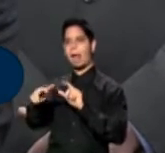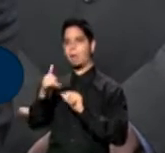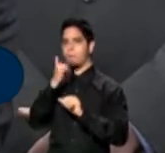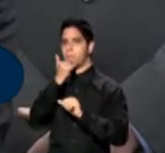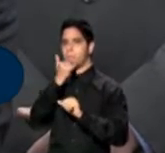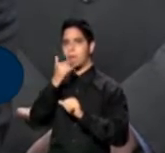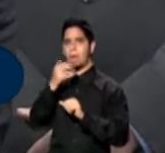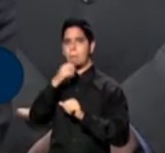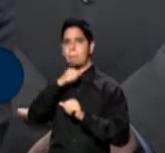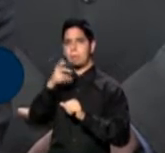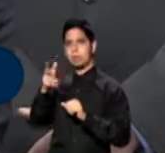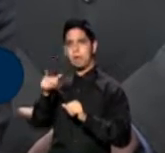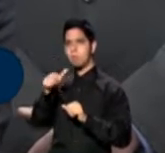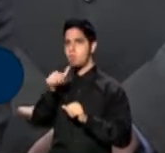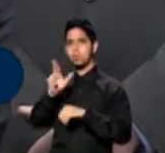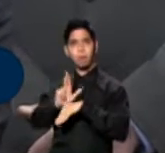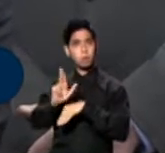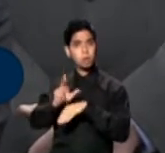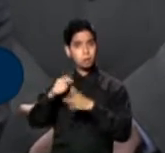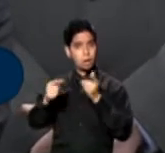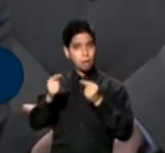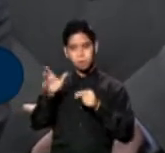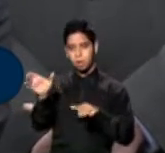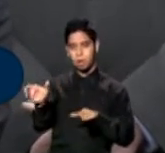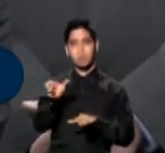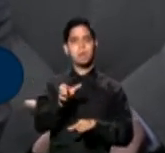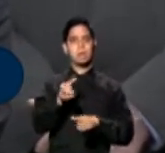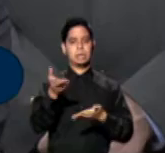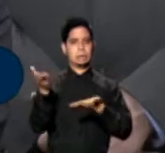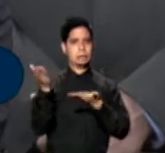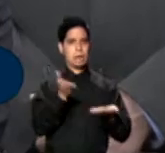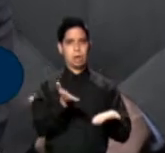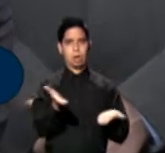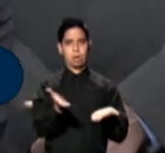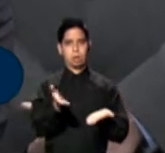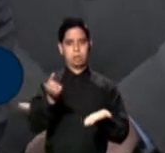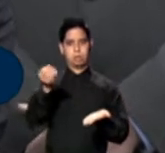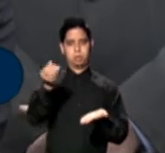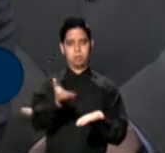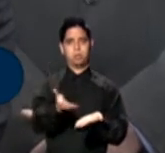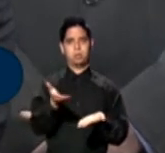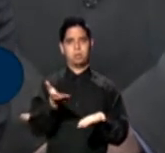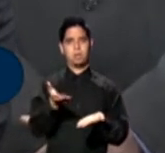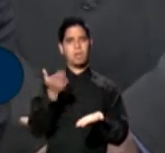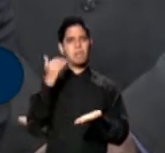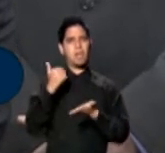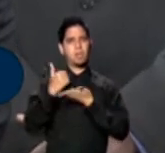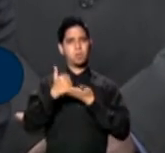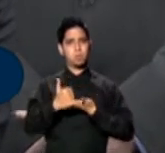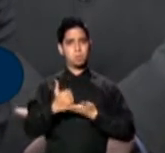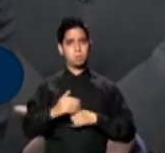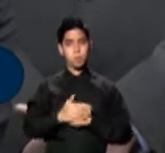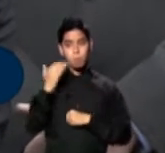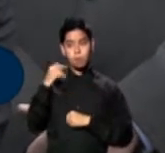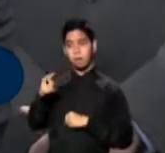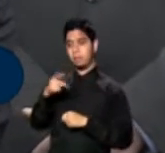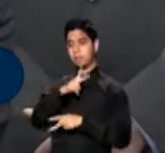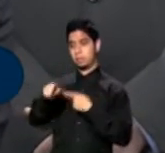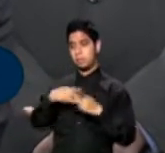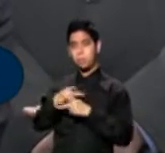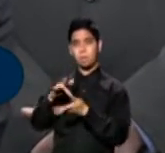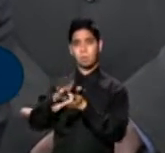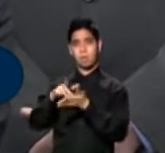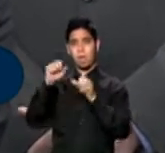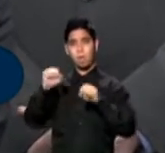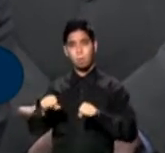utilizando para nada. Por favor, recójalos y tráigalos, ayúdenos, porque esos fármacos pueden llegar a las manos